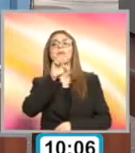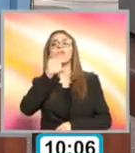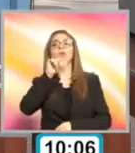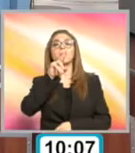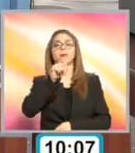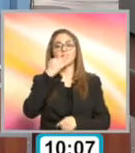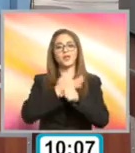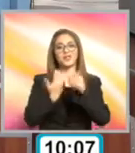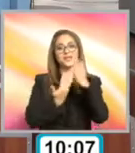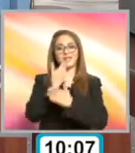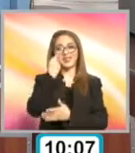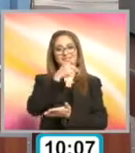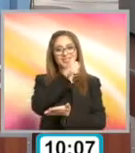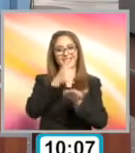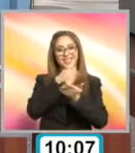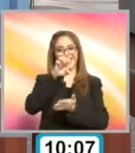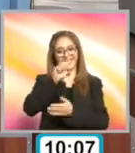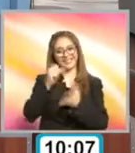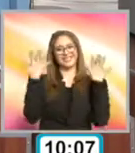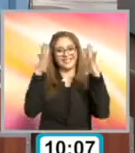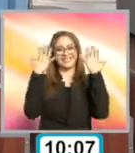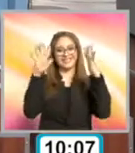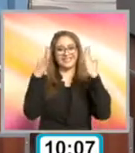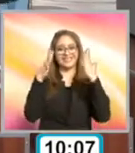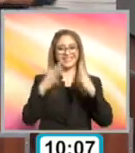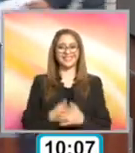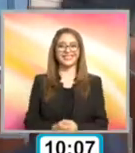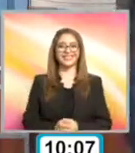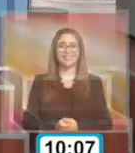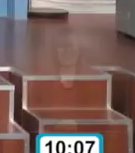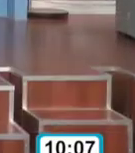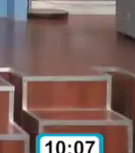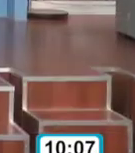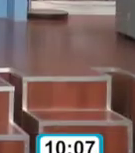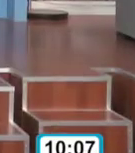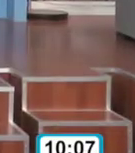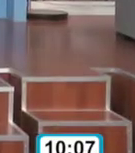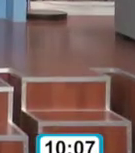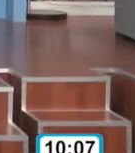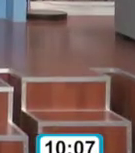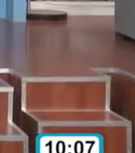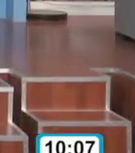esta mañana aquí en tus ciudades. Un fuerte aplauso y arriba Chihuahua. ¡Oh!